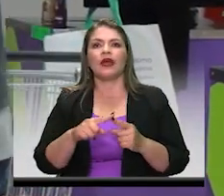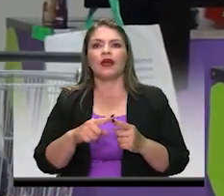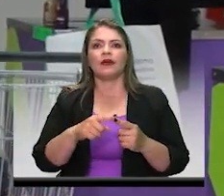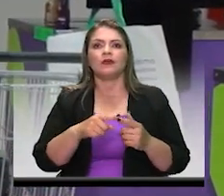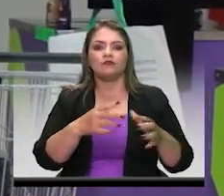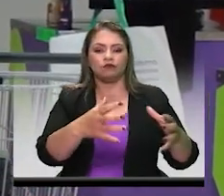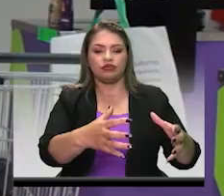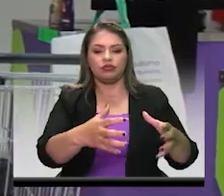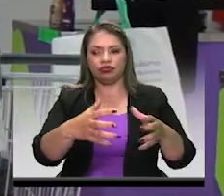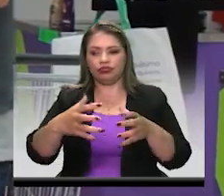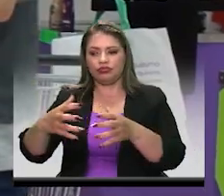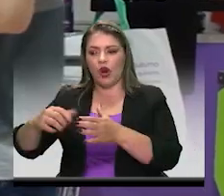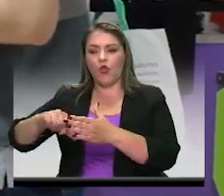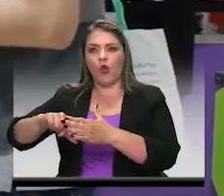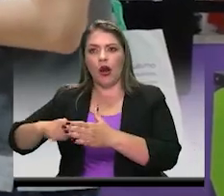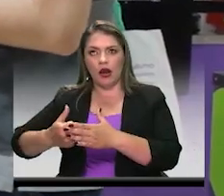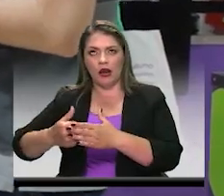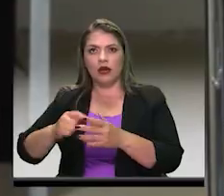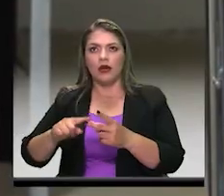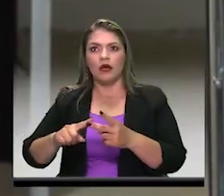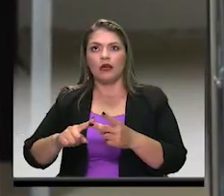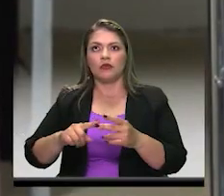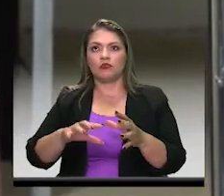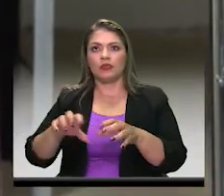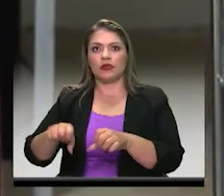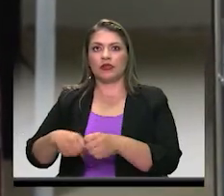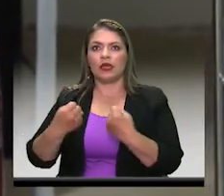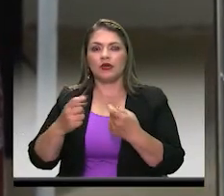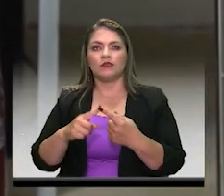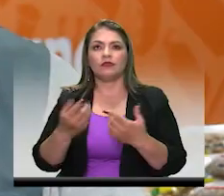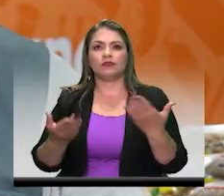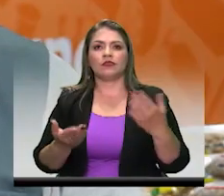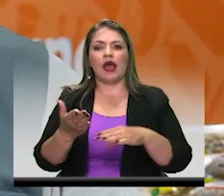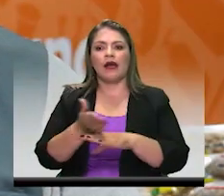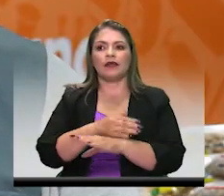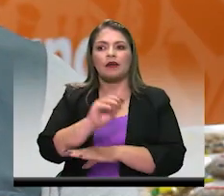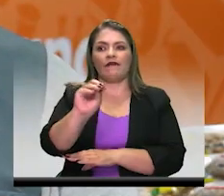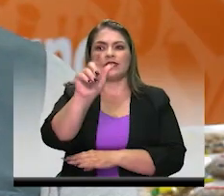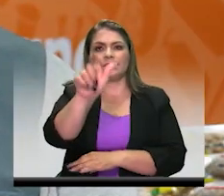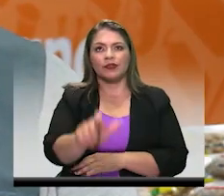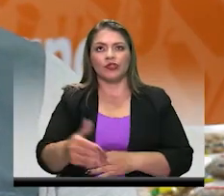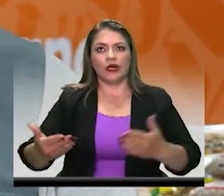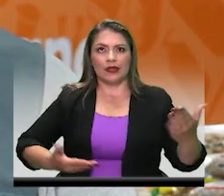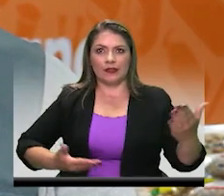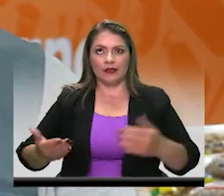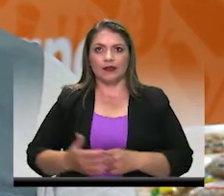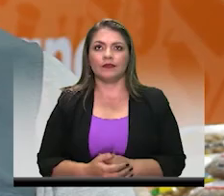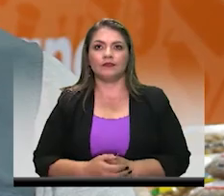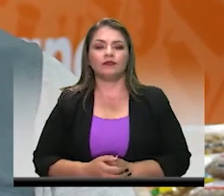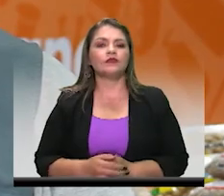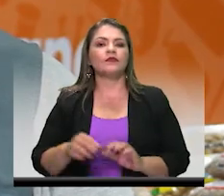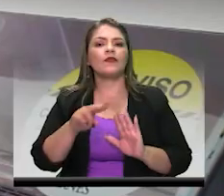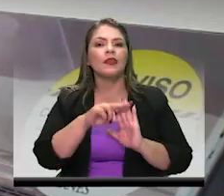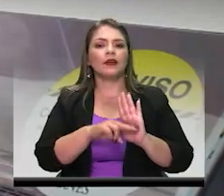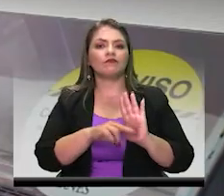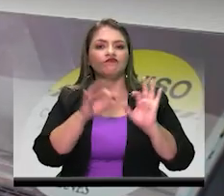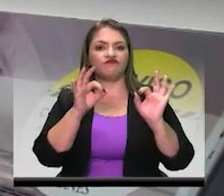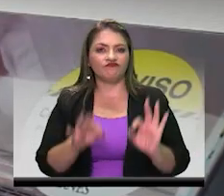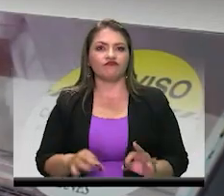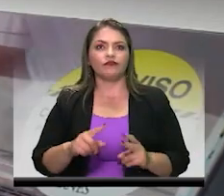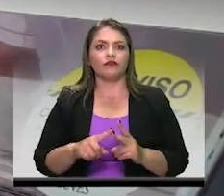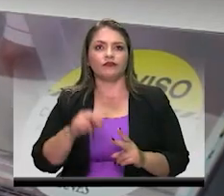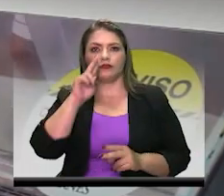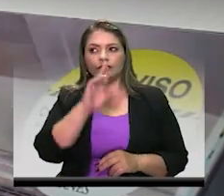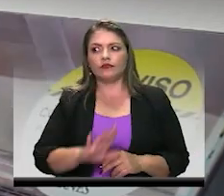estantería o góndola y posterior destrucción, previa notificación al comerciante. Todo esto en el marco de la normativa nacional